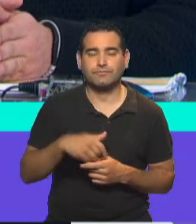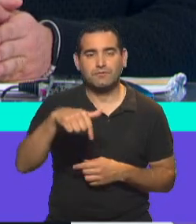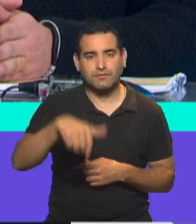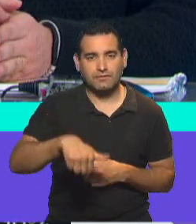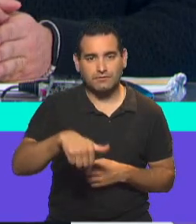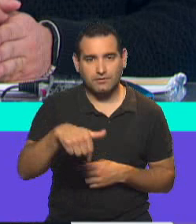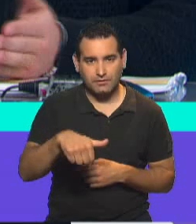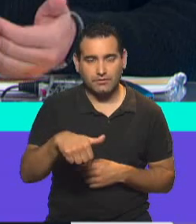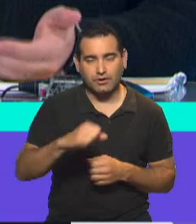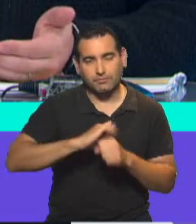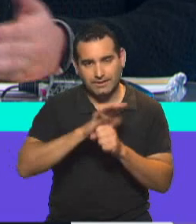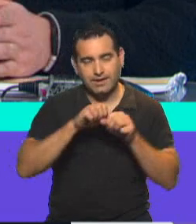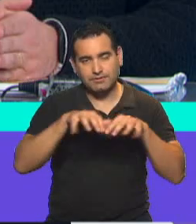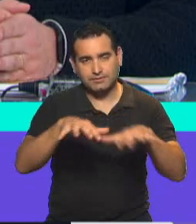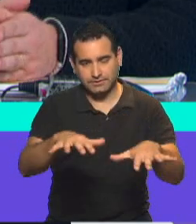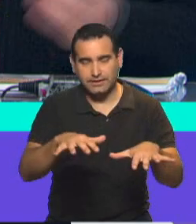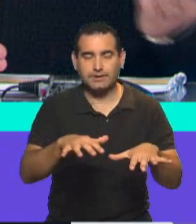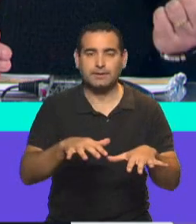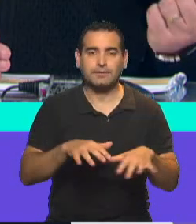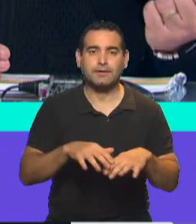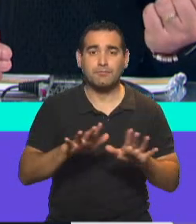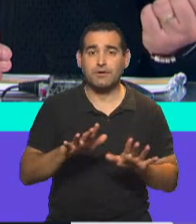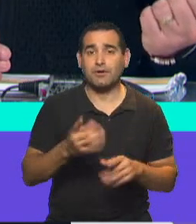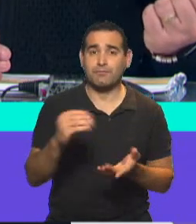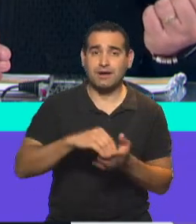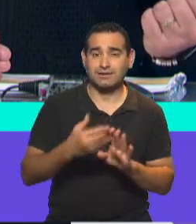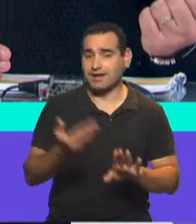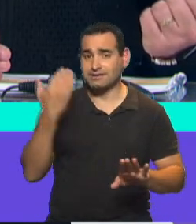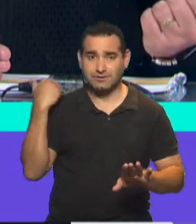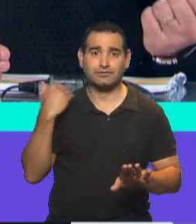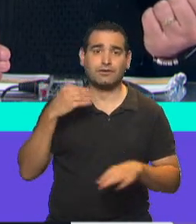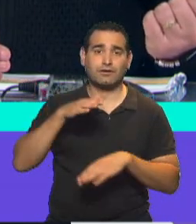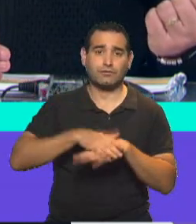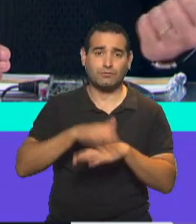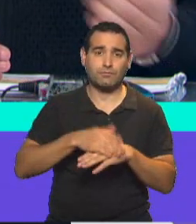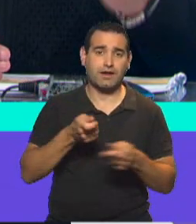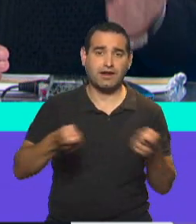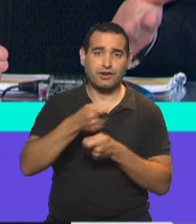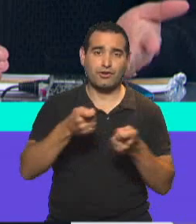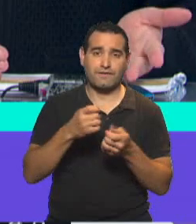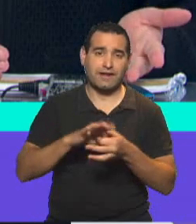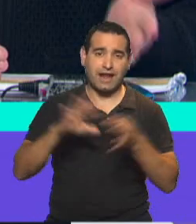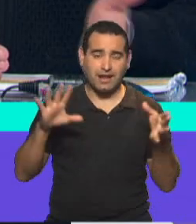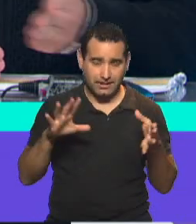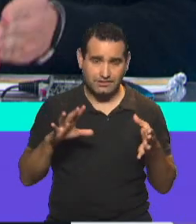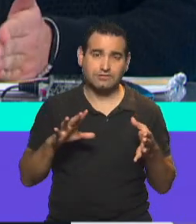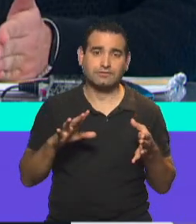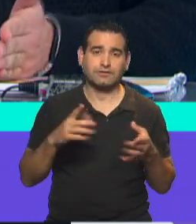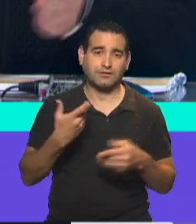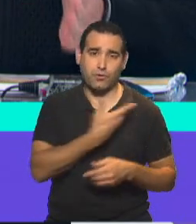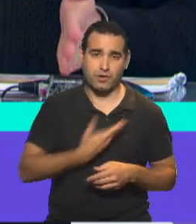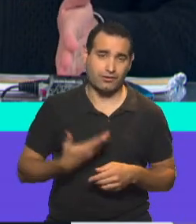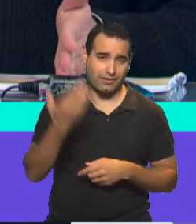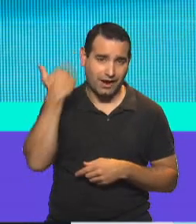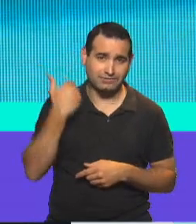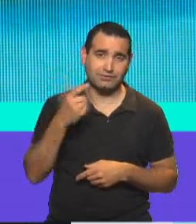transitando la pandemia y los efectos que tiene, pero además venimos de la pandemia neoliberal que empobreció a 3 millones de nuevos hogares. Y